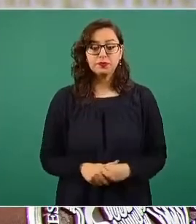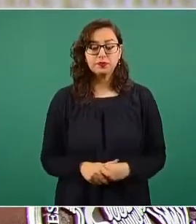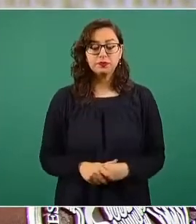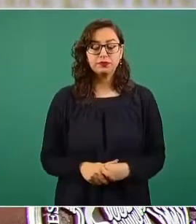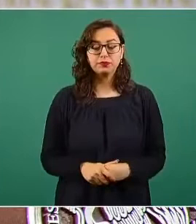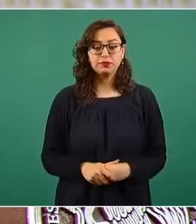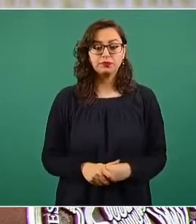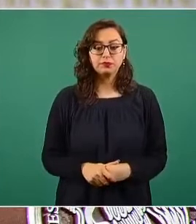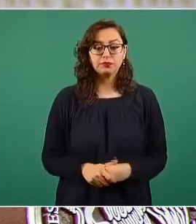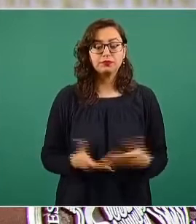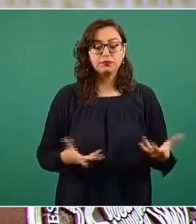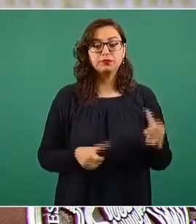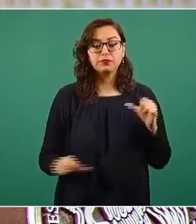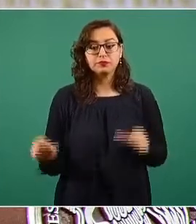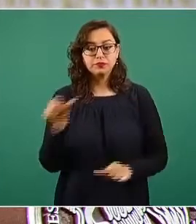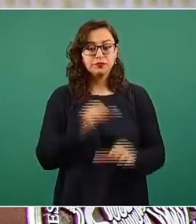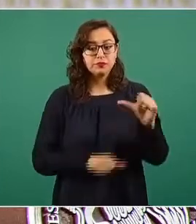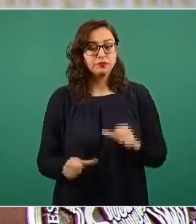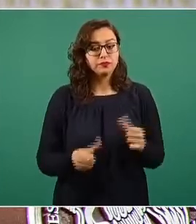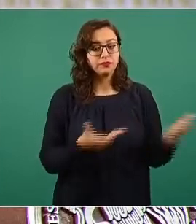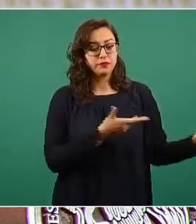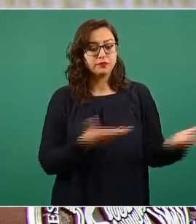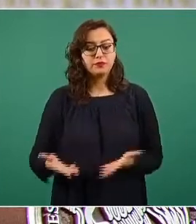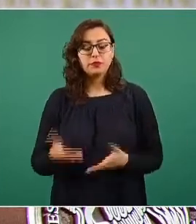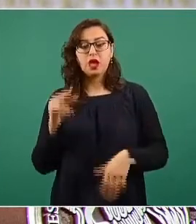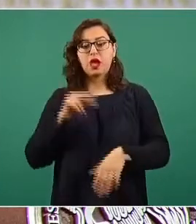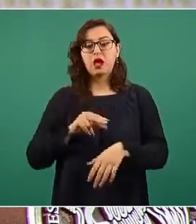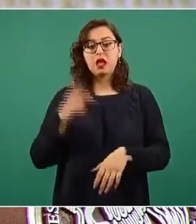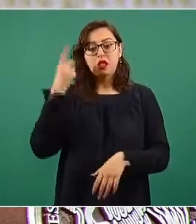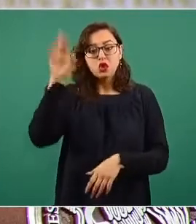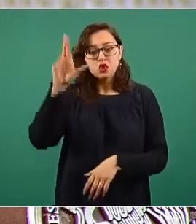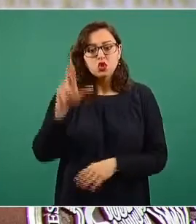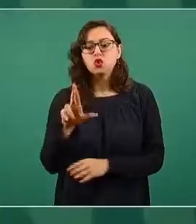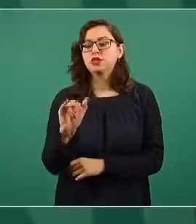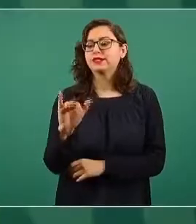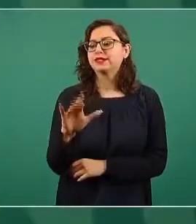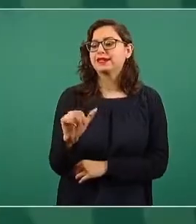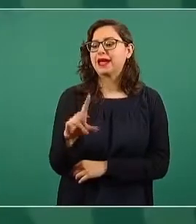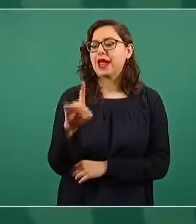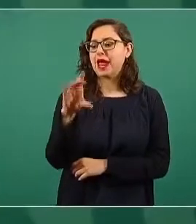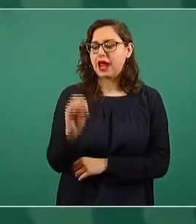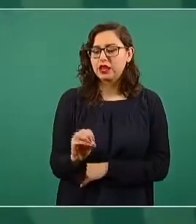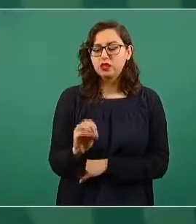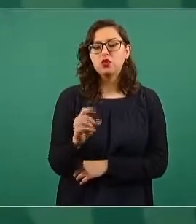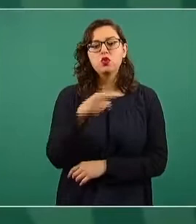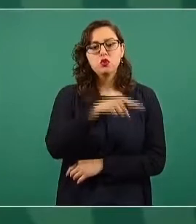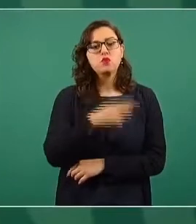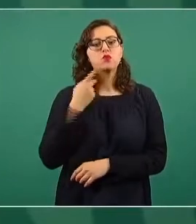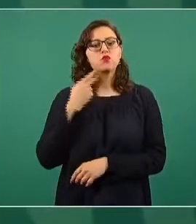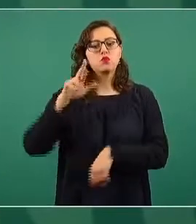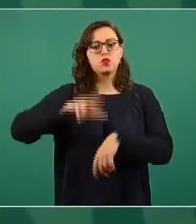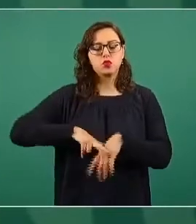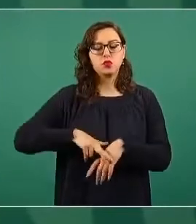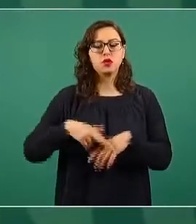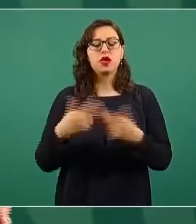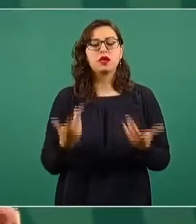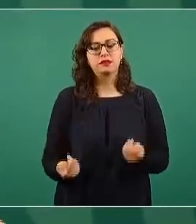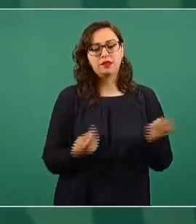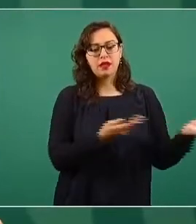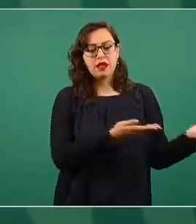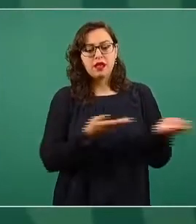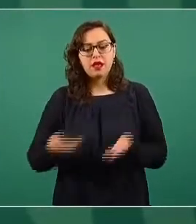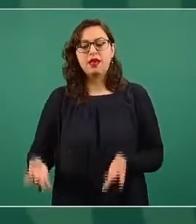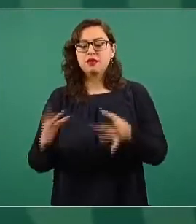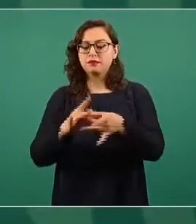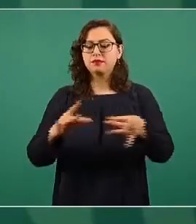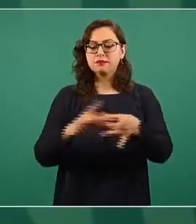al doctor Ricardo Sheffield para que nos diga precisamente quién es quién en los precios